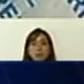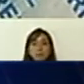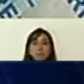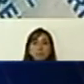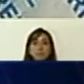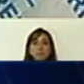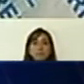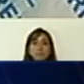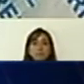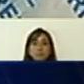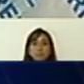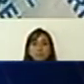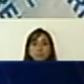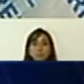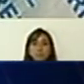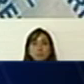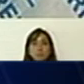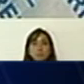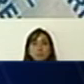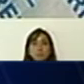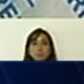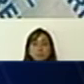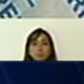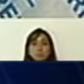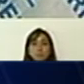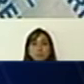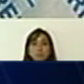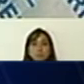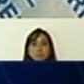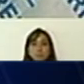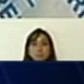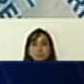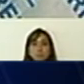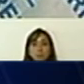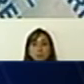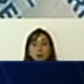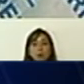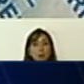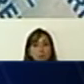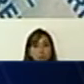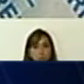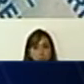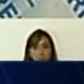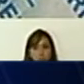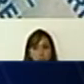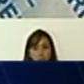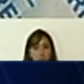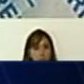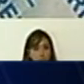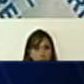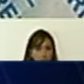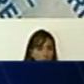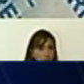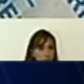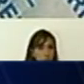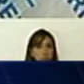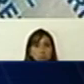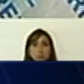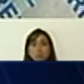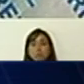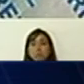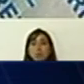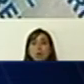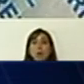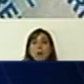Tercero, contiene designaciones de autoridades de la Junta Directiva de PDVSA y de algunas de sus empresas